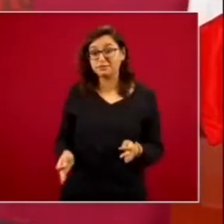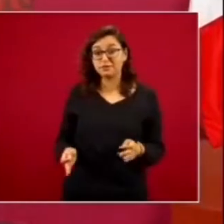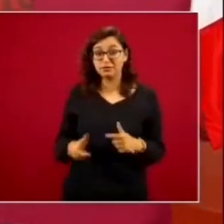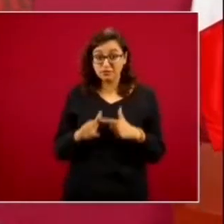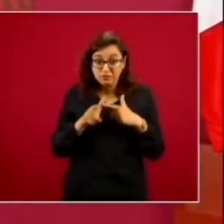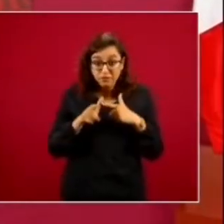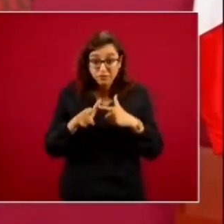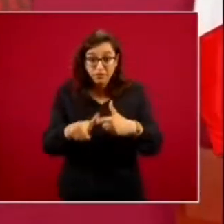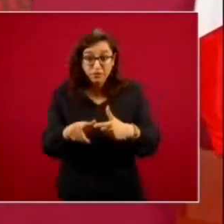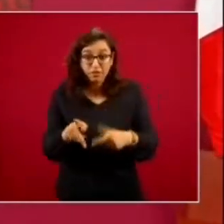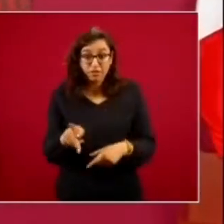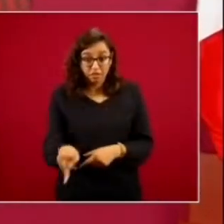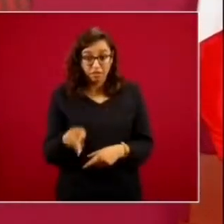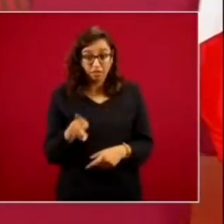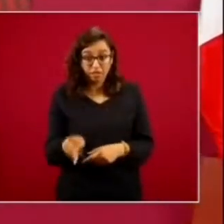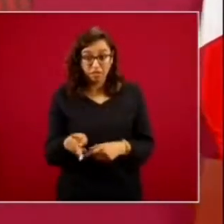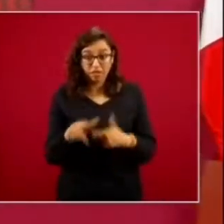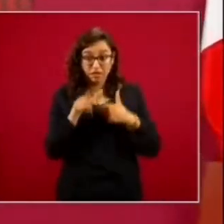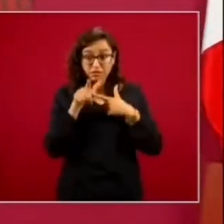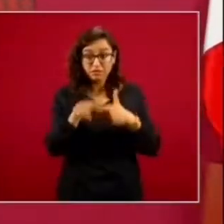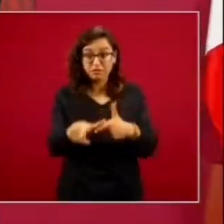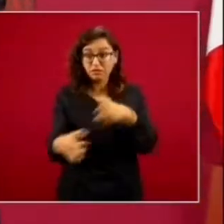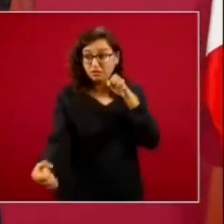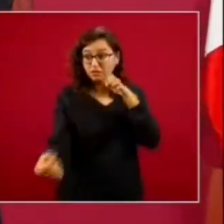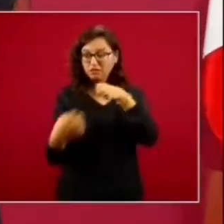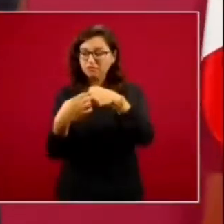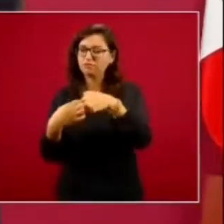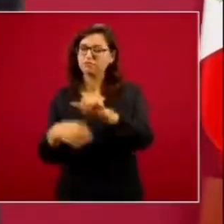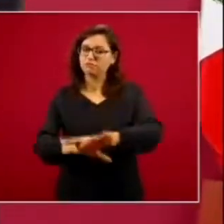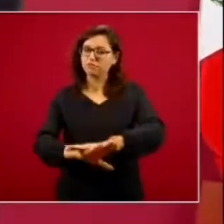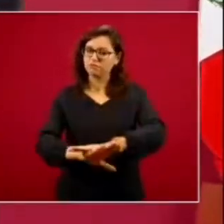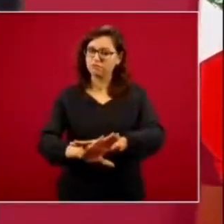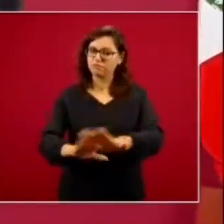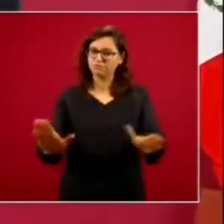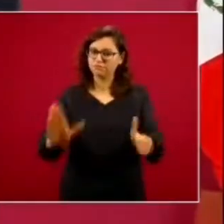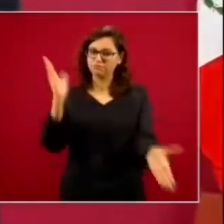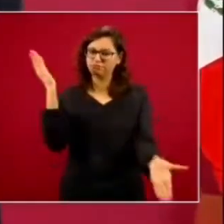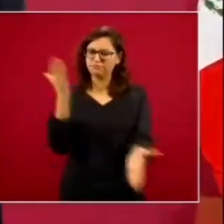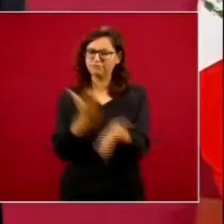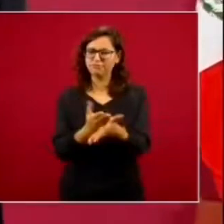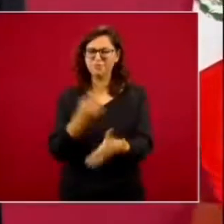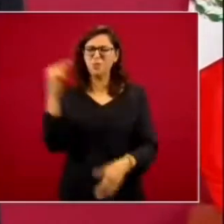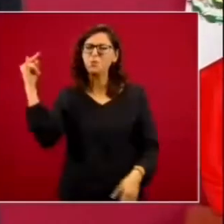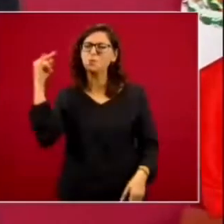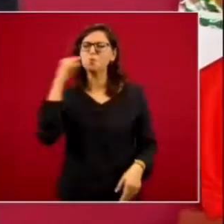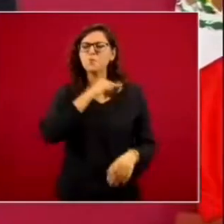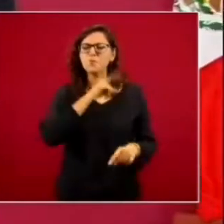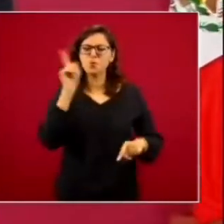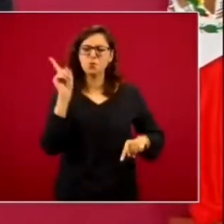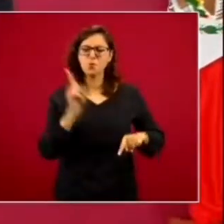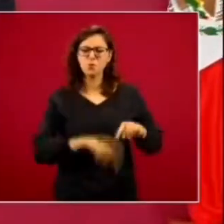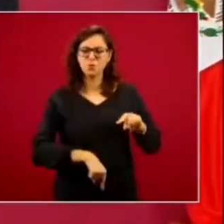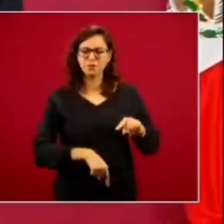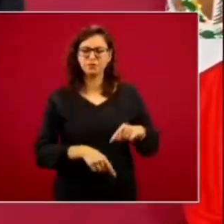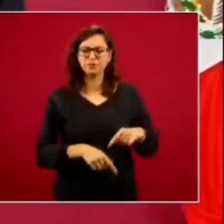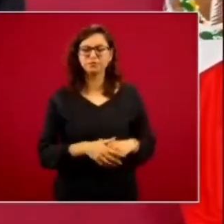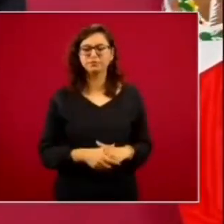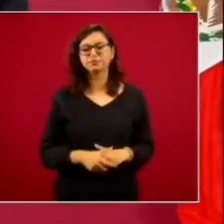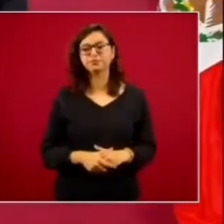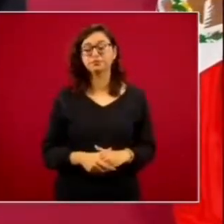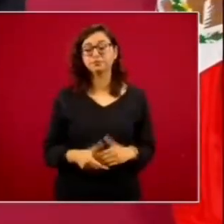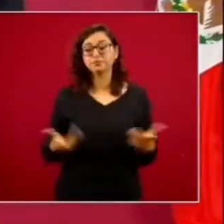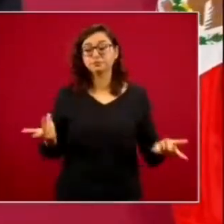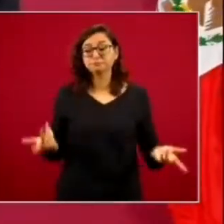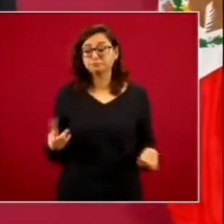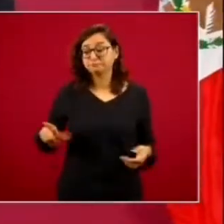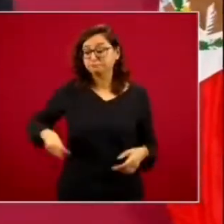simulemos, no engañemos, hagamos a un lado la hipocresía. Entonces, en el caso de los